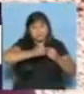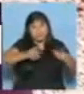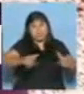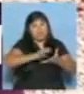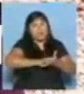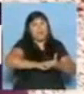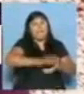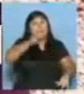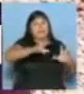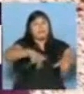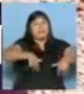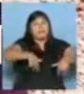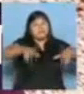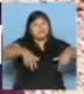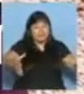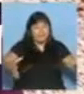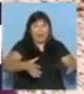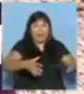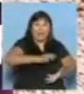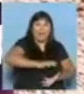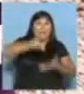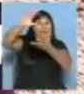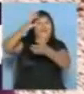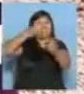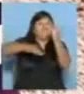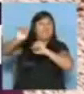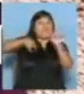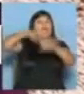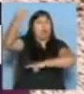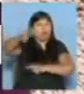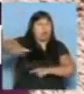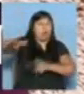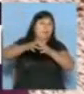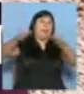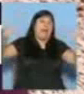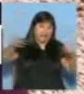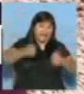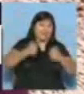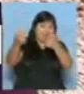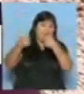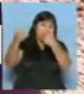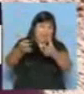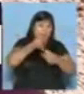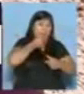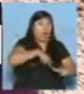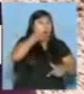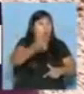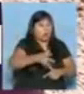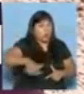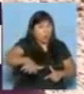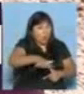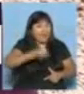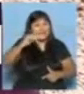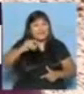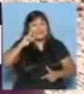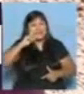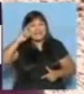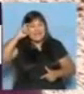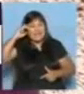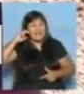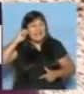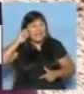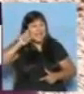grandes. Y bueno, ese es el trabajo que venimos haciendo. Por otro lado, en Cieneguilla hemos entregado el desembolso. Yo viene un poco por detrás de